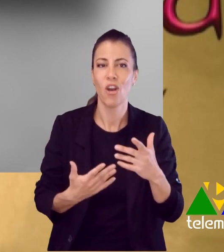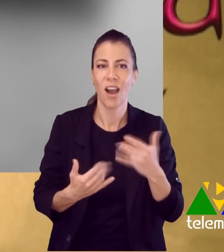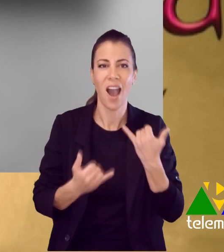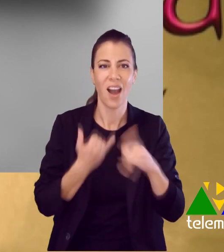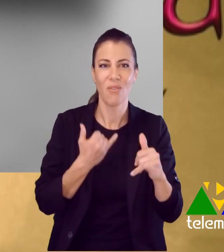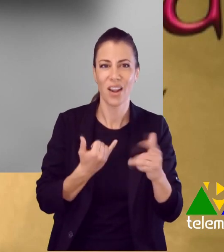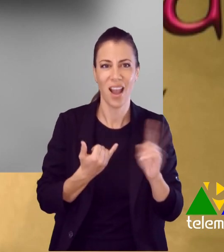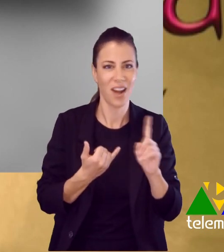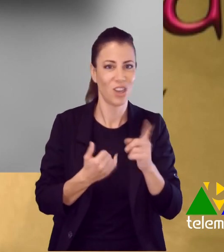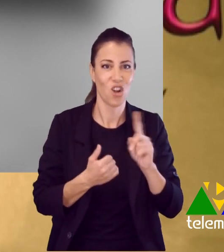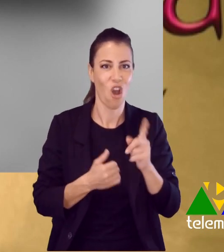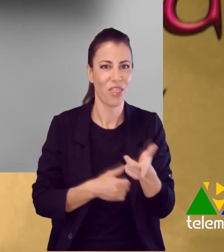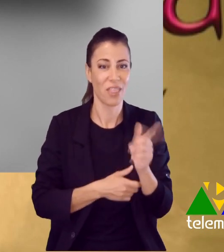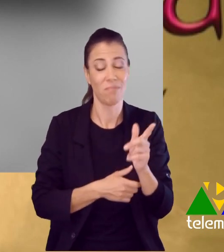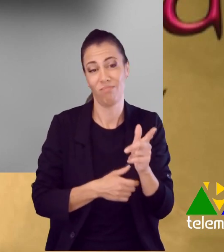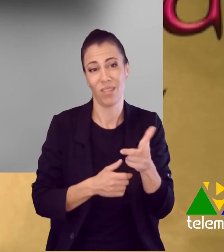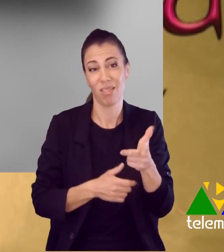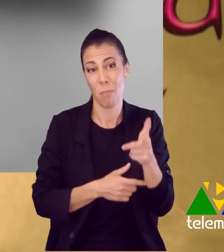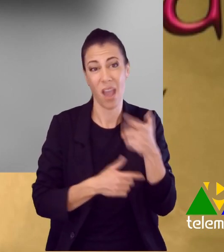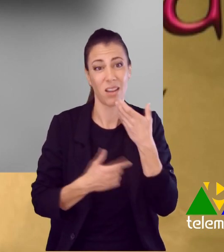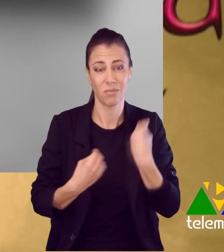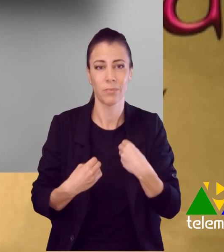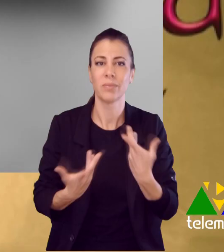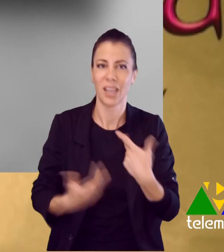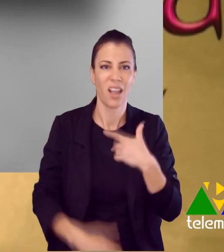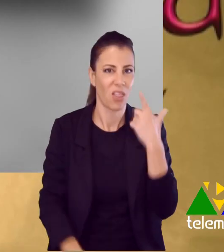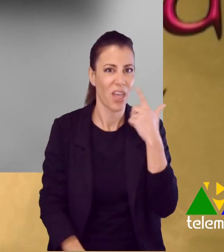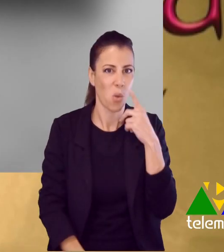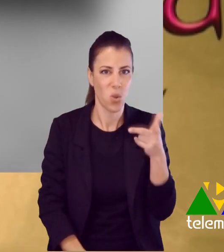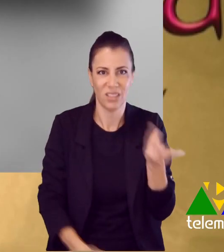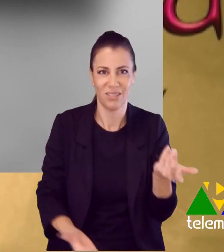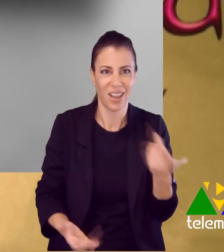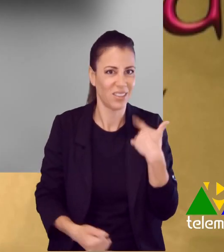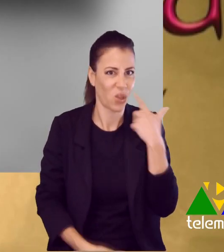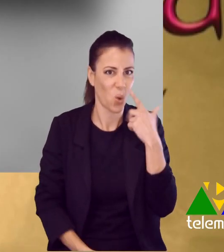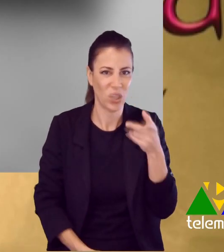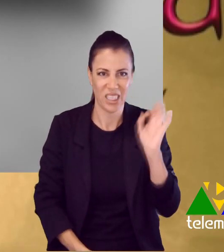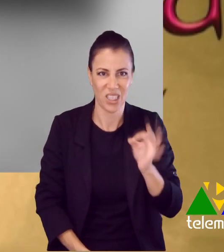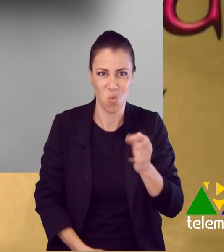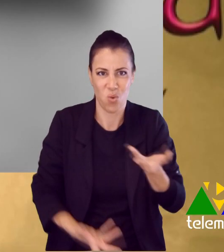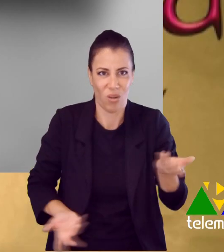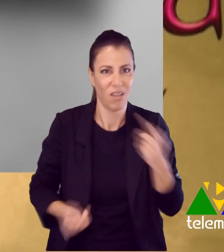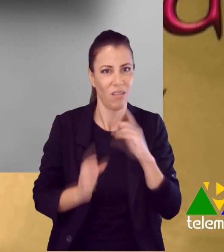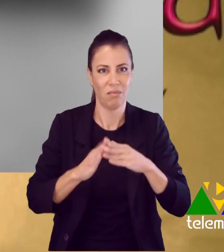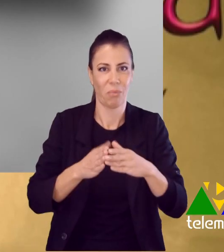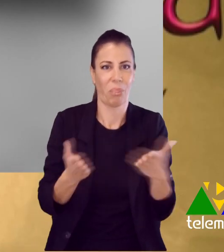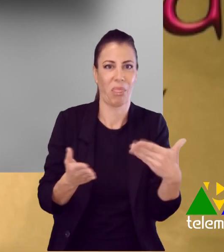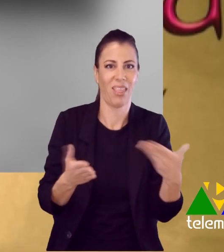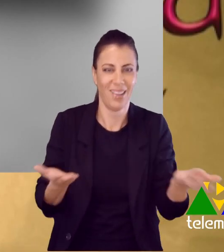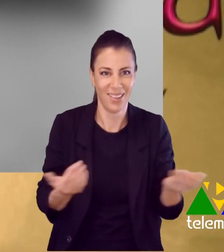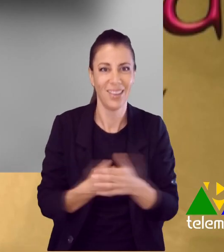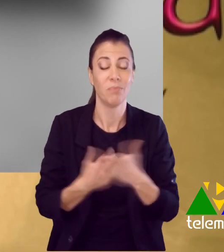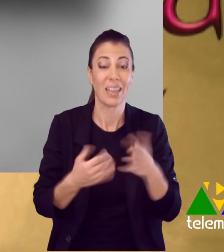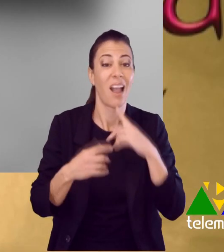los americanos no lo disparan. Y ante se dan cuenta a lo mejor, claro, ¿no? Se dieron cuenta seguramente, la almirante Perry dice,